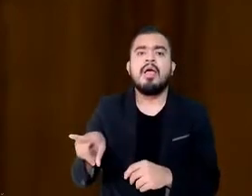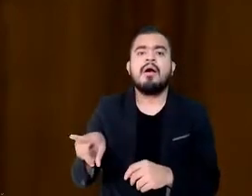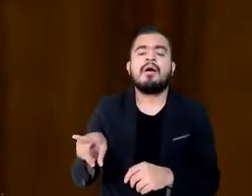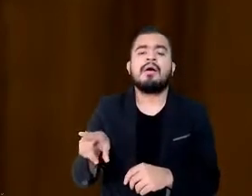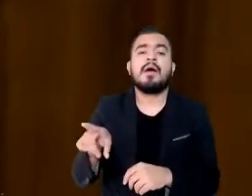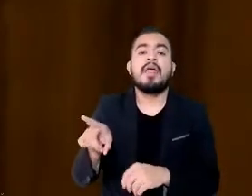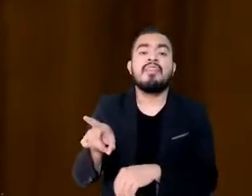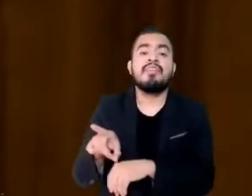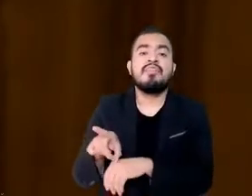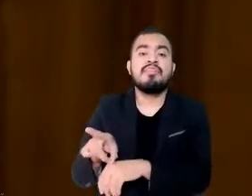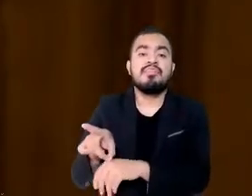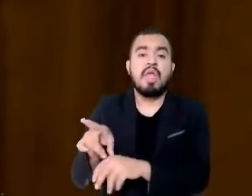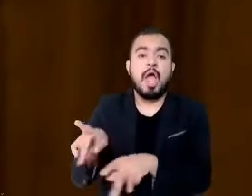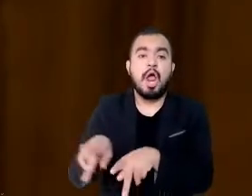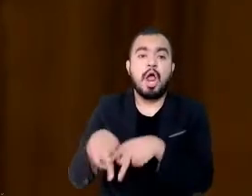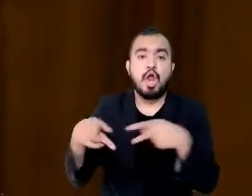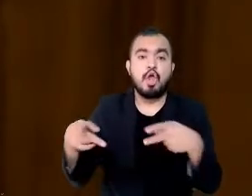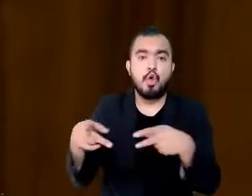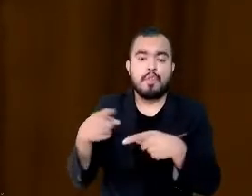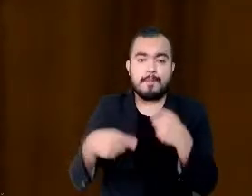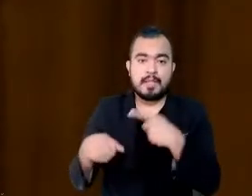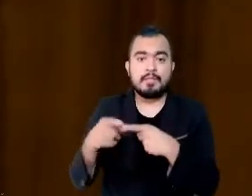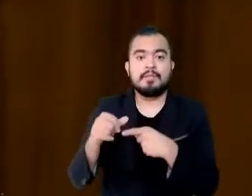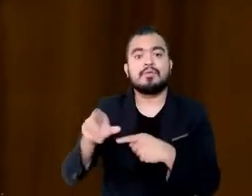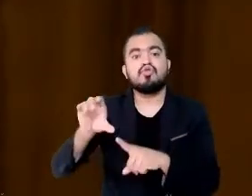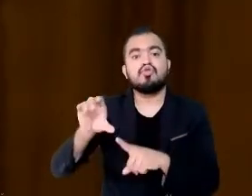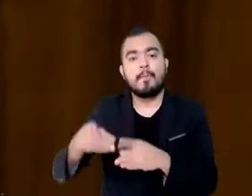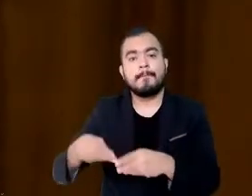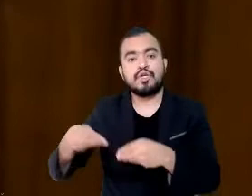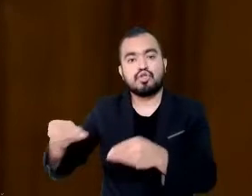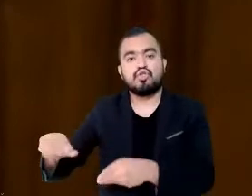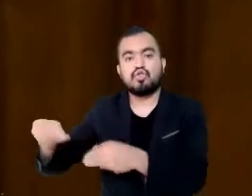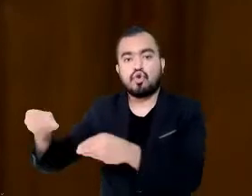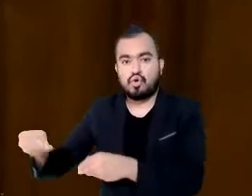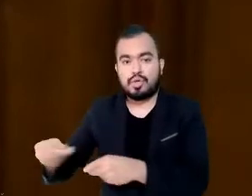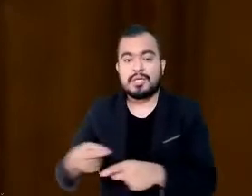que justamente pase a las comisiones respectivas a nombre de